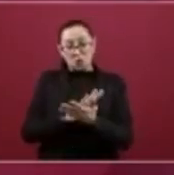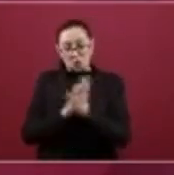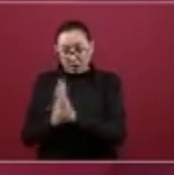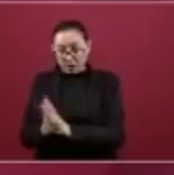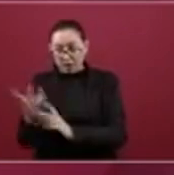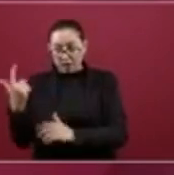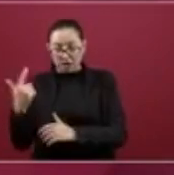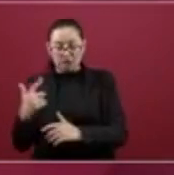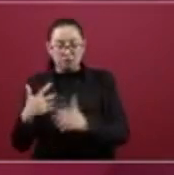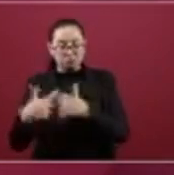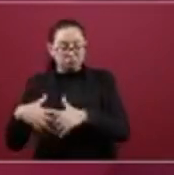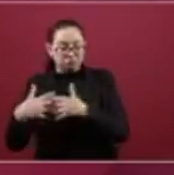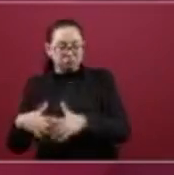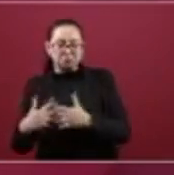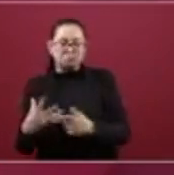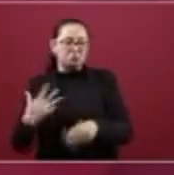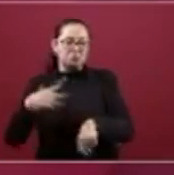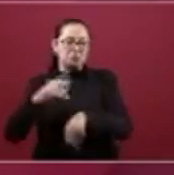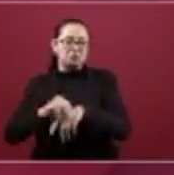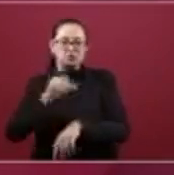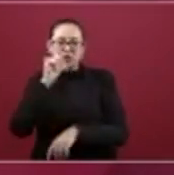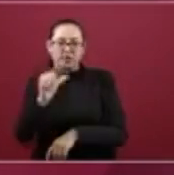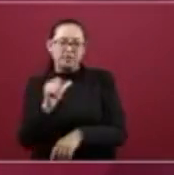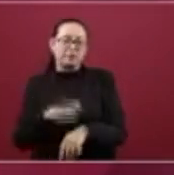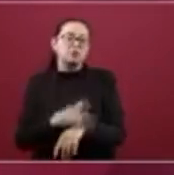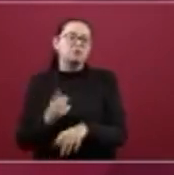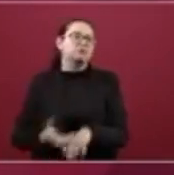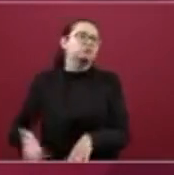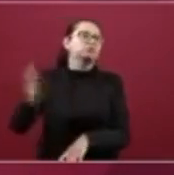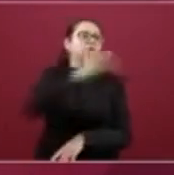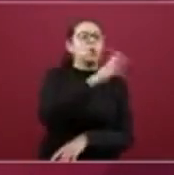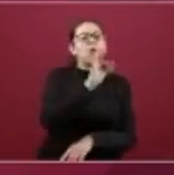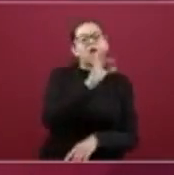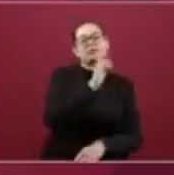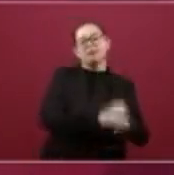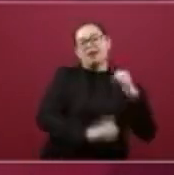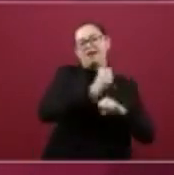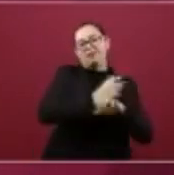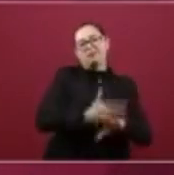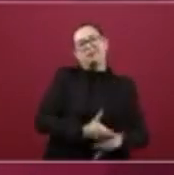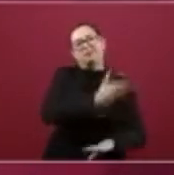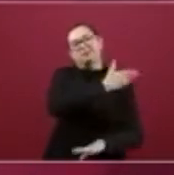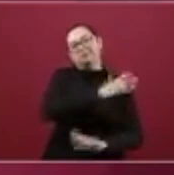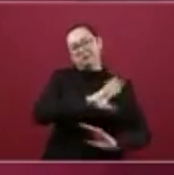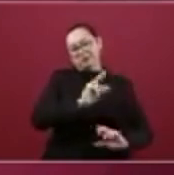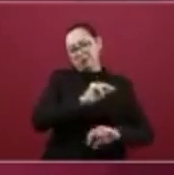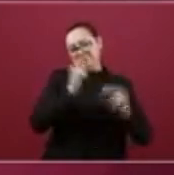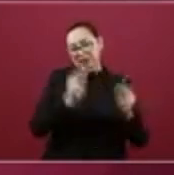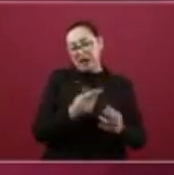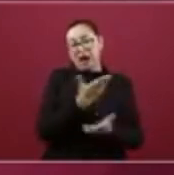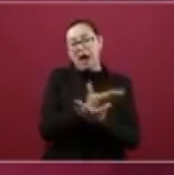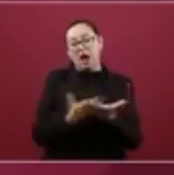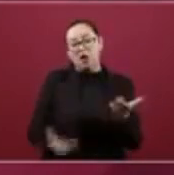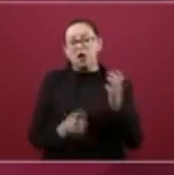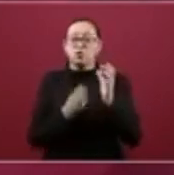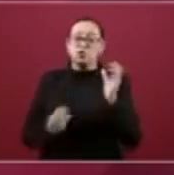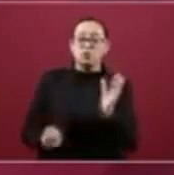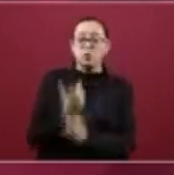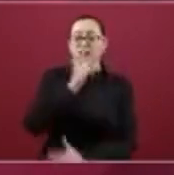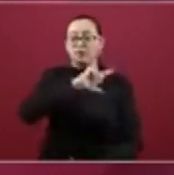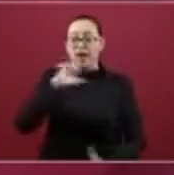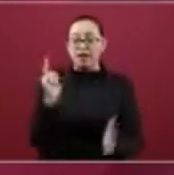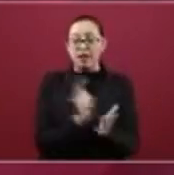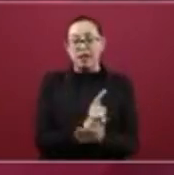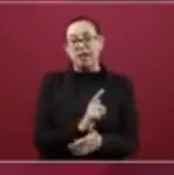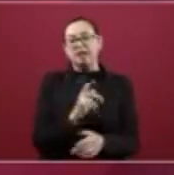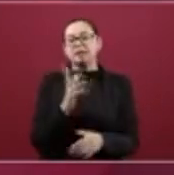años. De acuerdo a la reforma energética, se planteó la ley de hidrocarburos todo lo que se